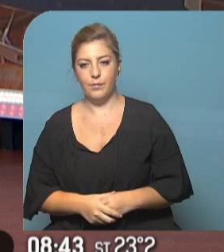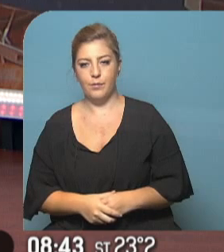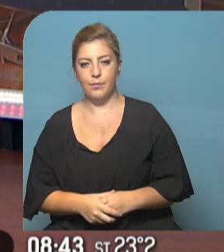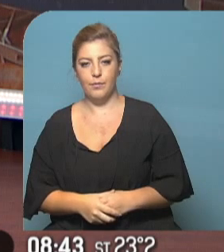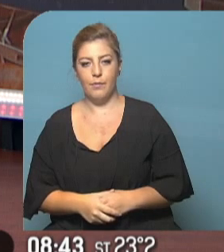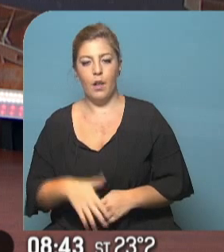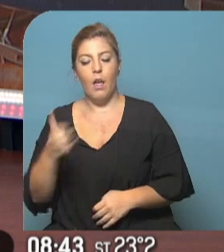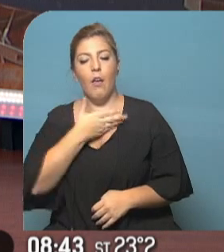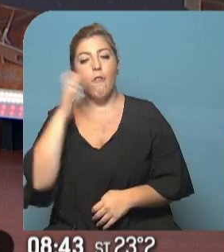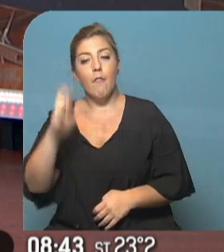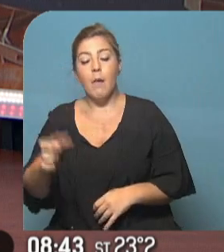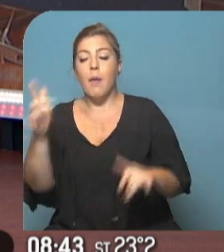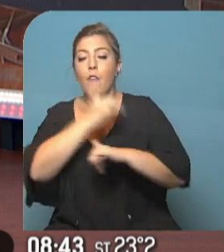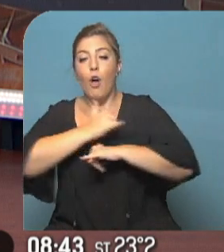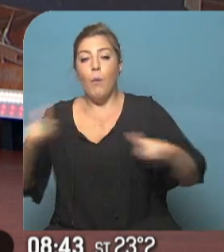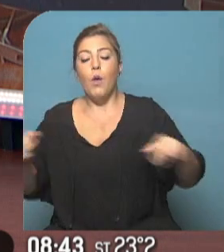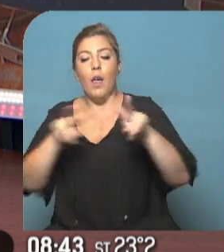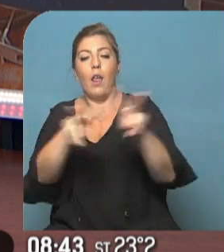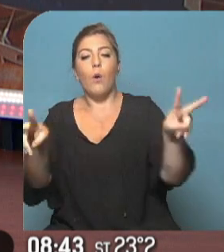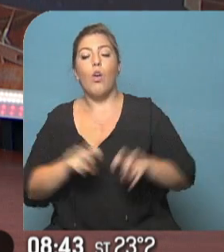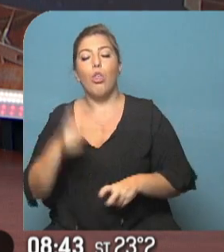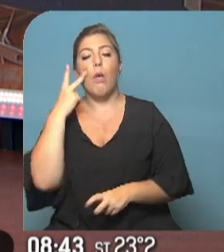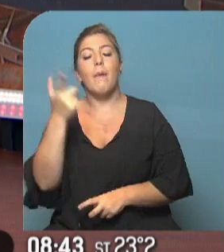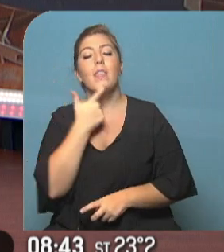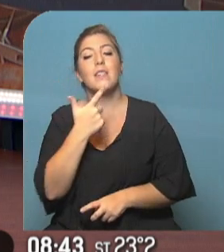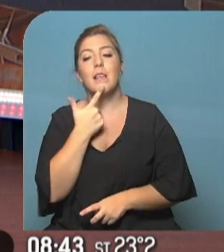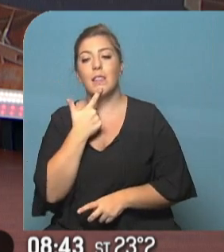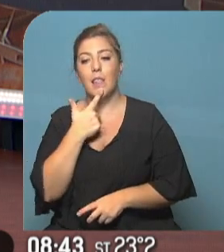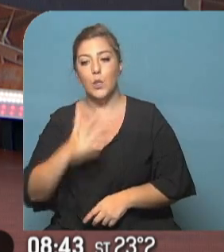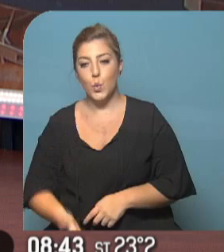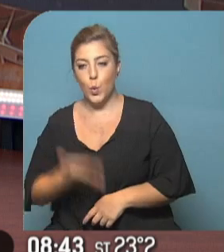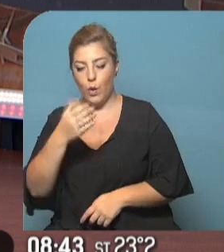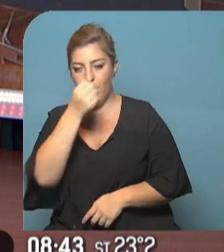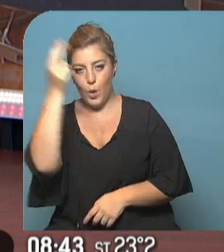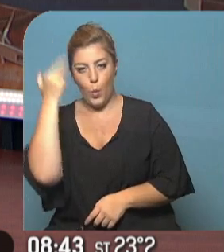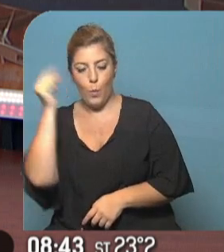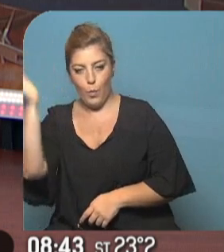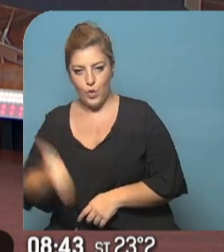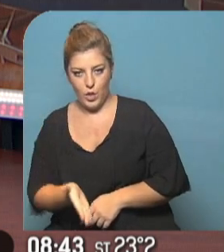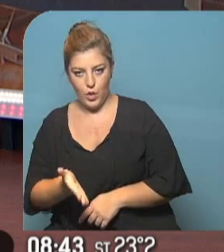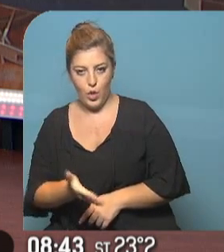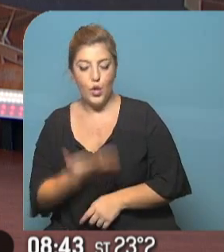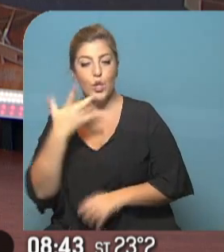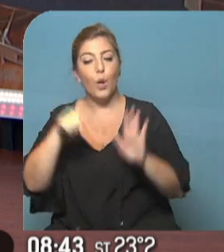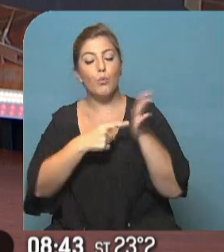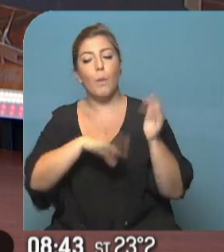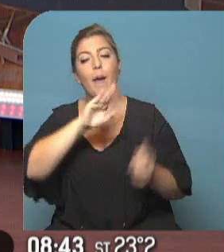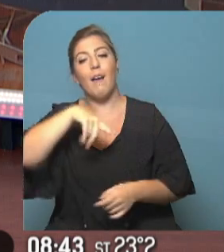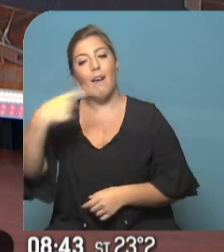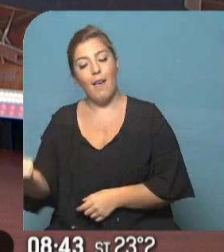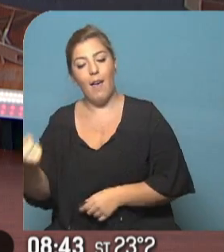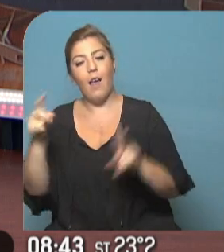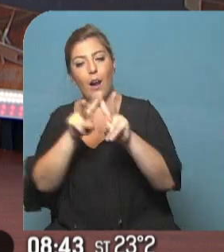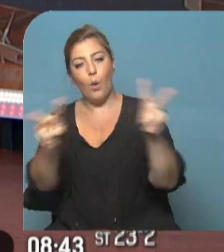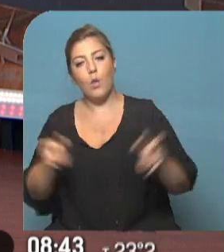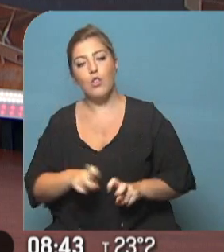la afip informó que la recaudación 2017 ascendió a 29 por ciento 5 puntos más que la recaudación